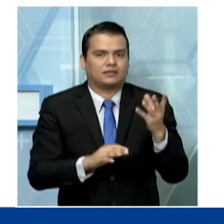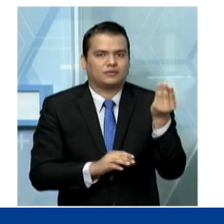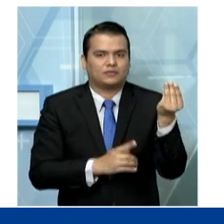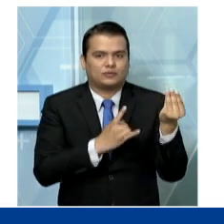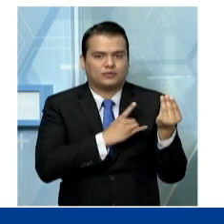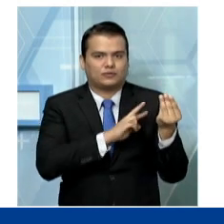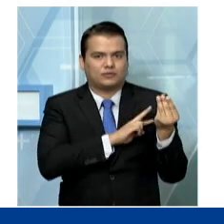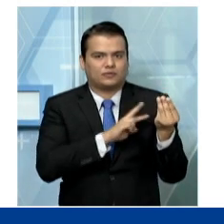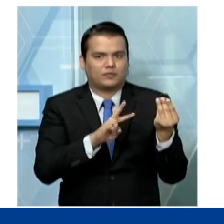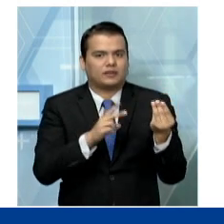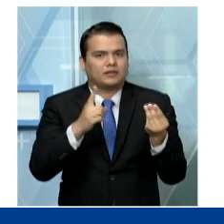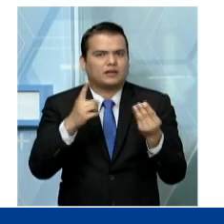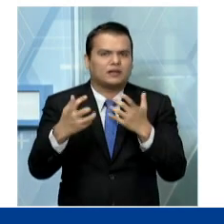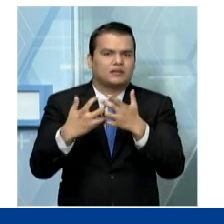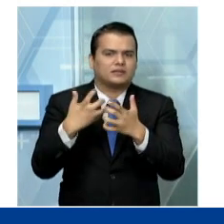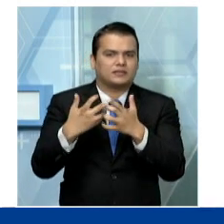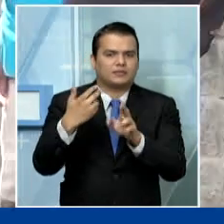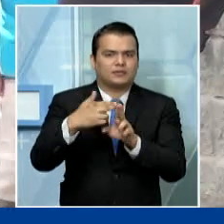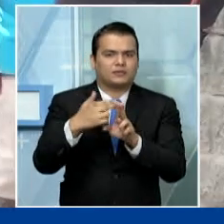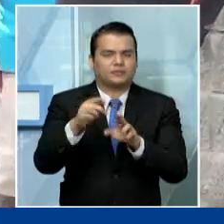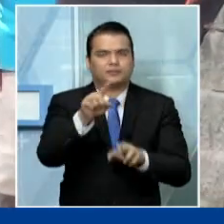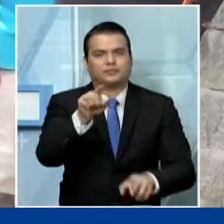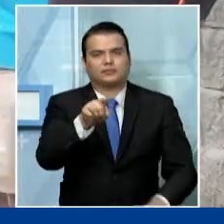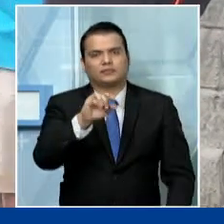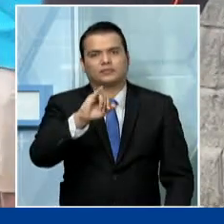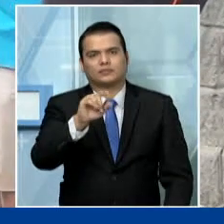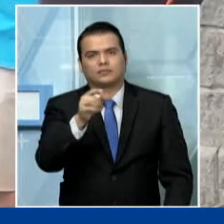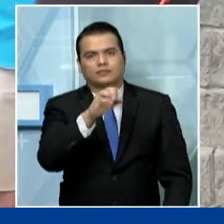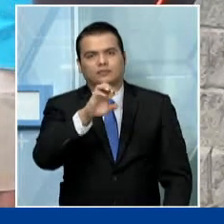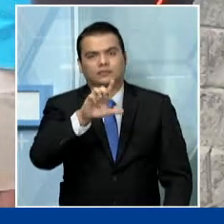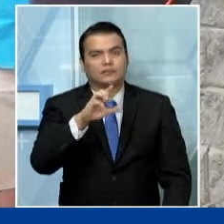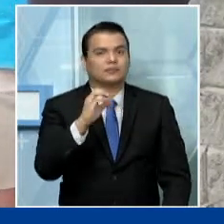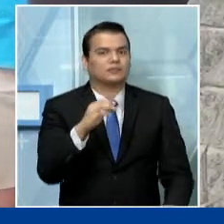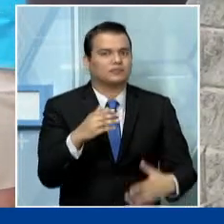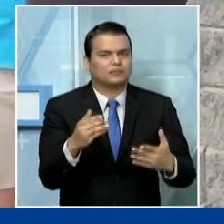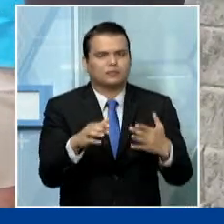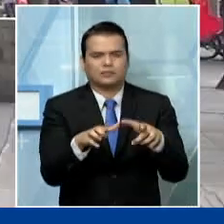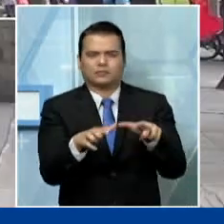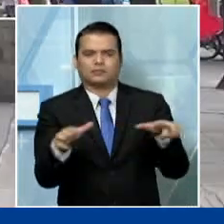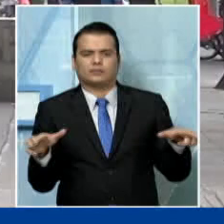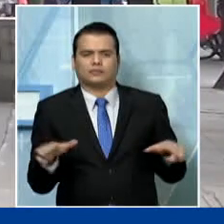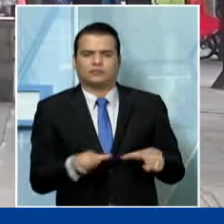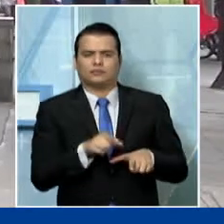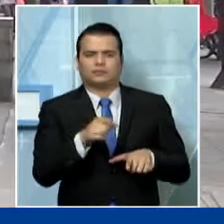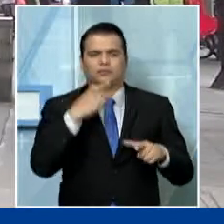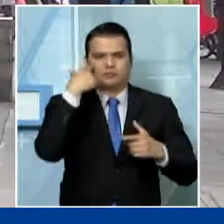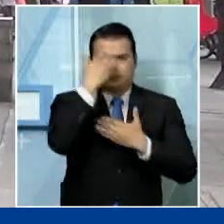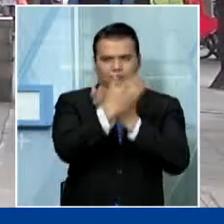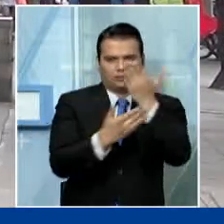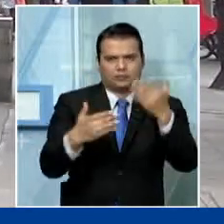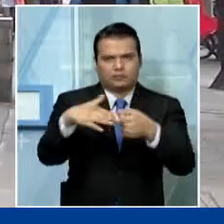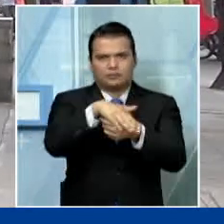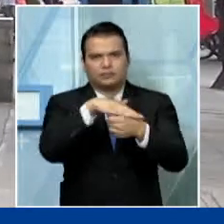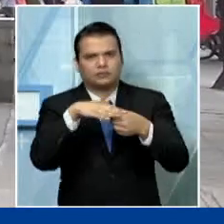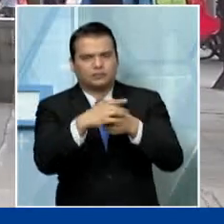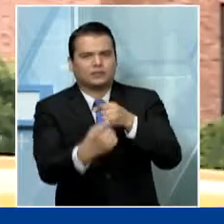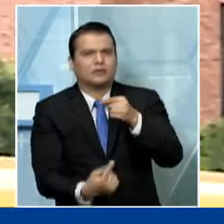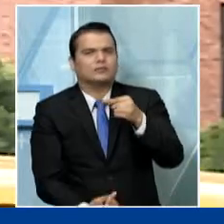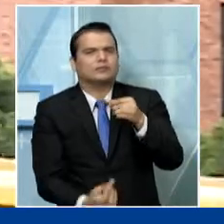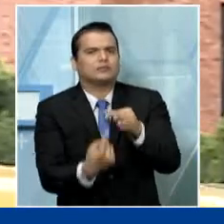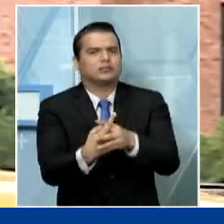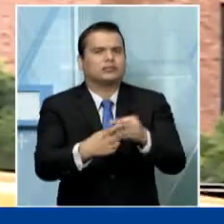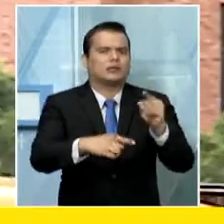helo el cual es un sistema de gestión logística local en escenarios de riesgo de pandemia como el que se está enfrentando el mundo político mismo